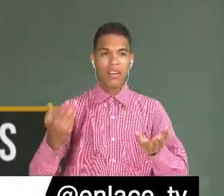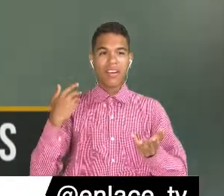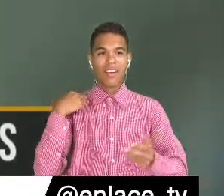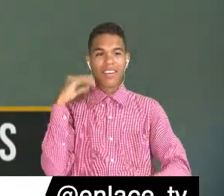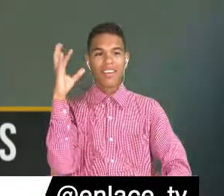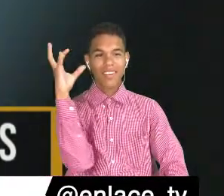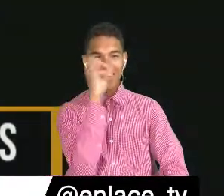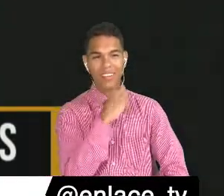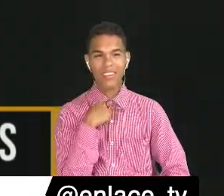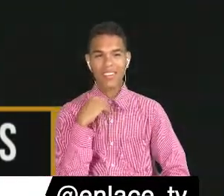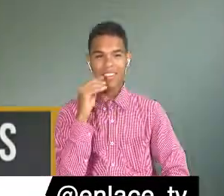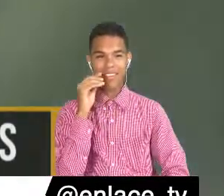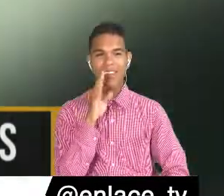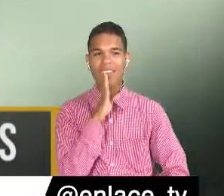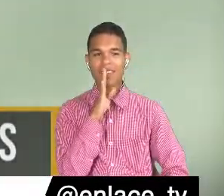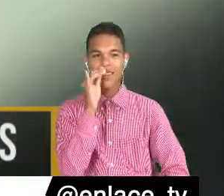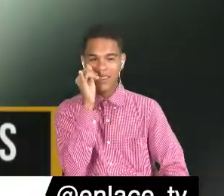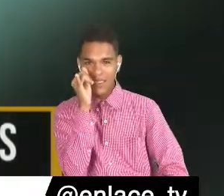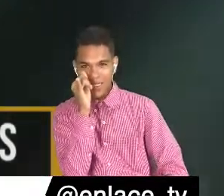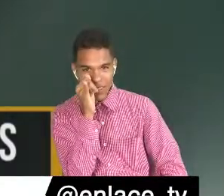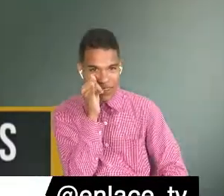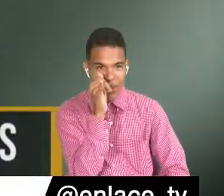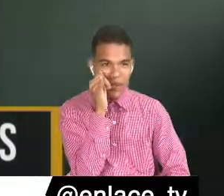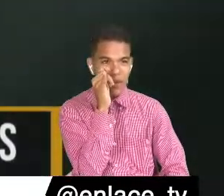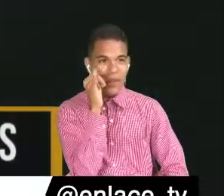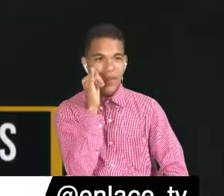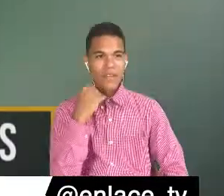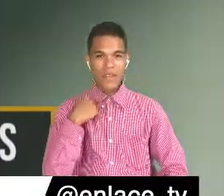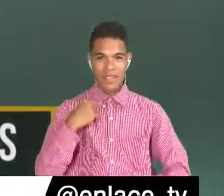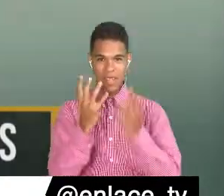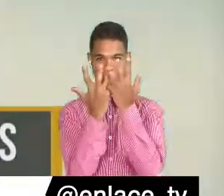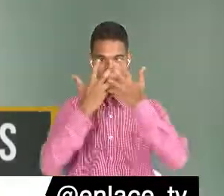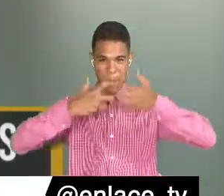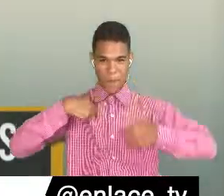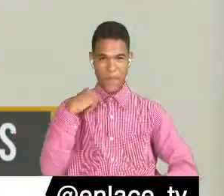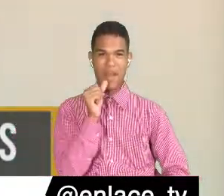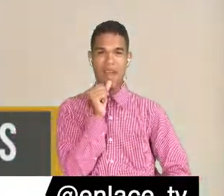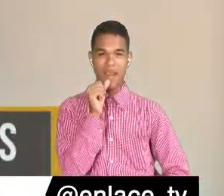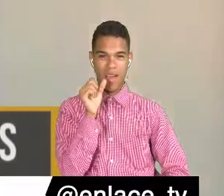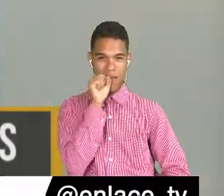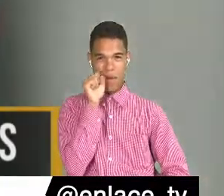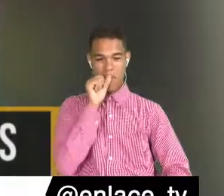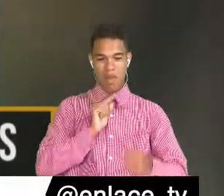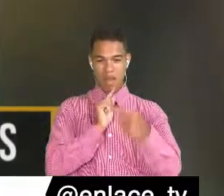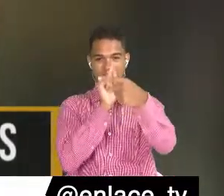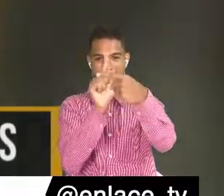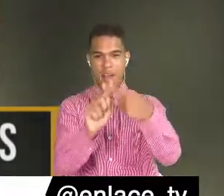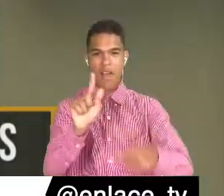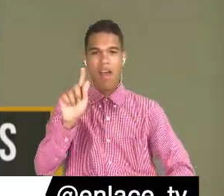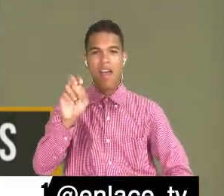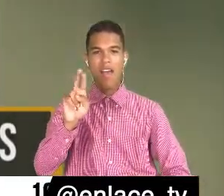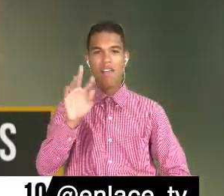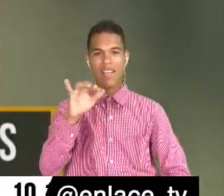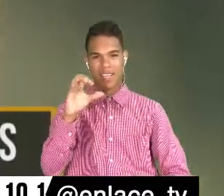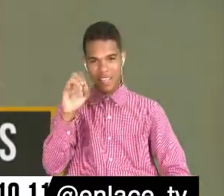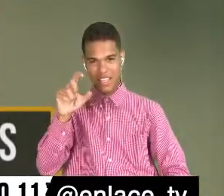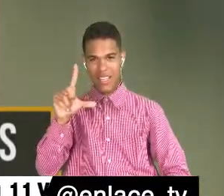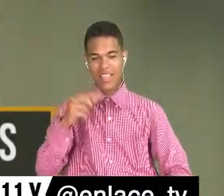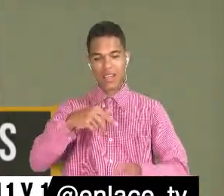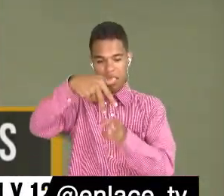al reportero ciudadano se ve cómo en el trayecto que va desde la empresa Aguas de Barranca Bermeja a Ferticol, cuatro personas se movilizan en